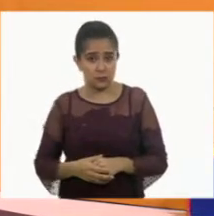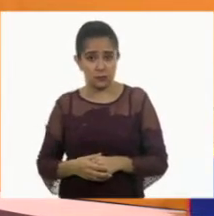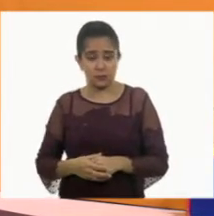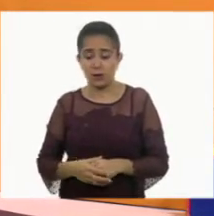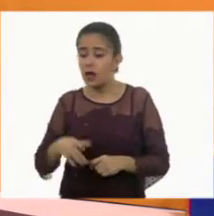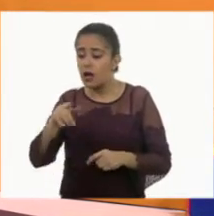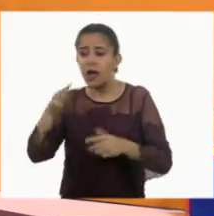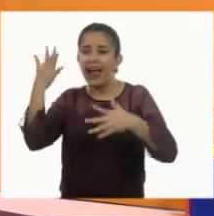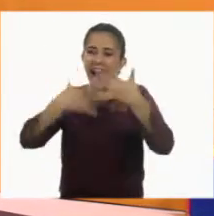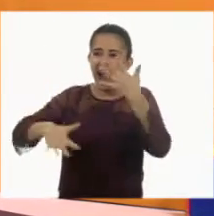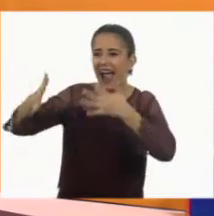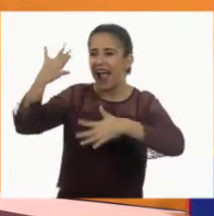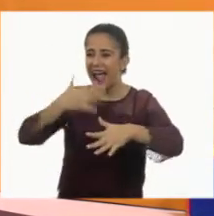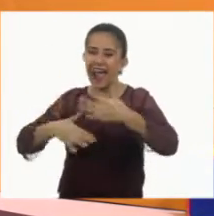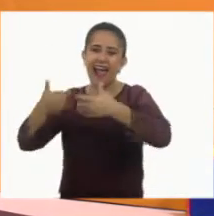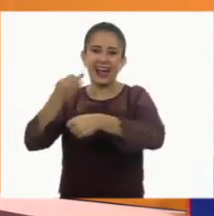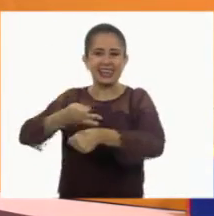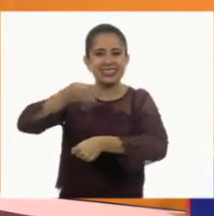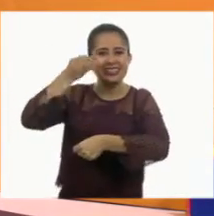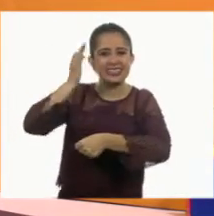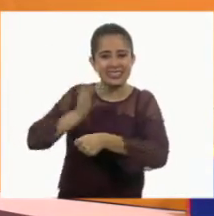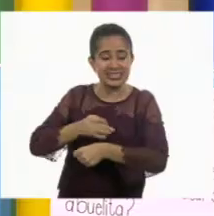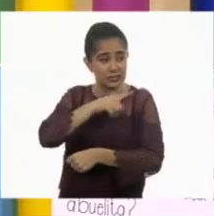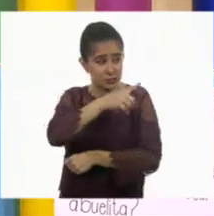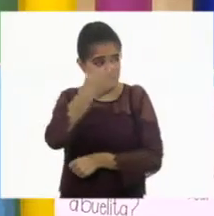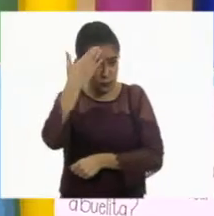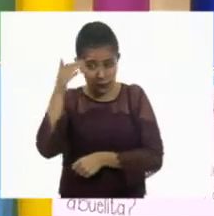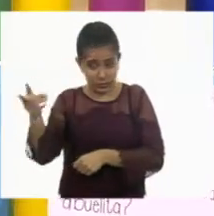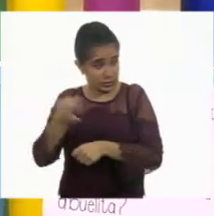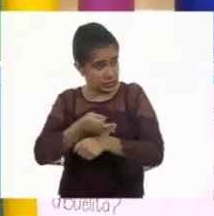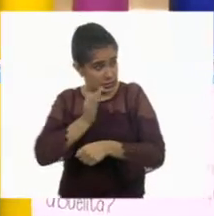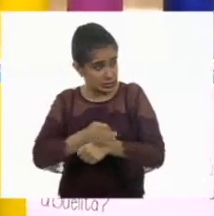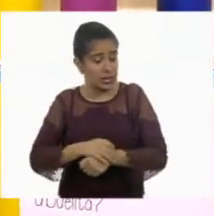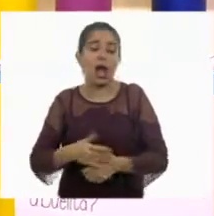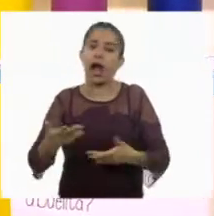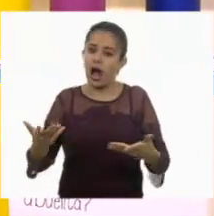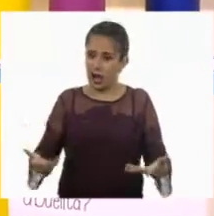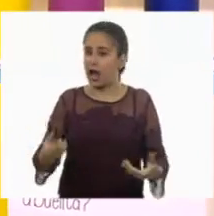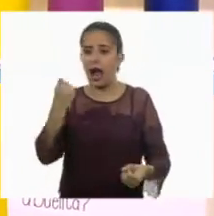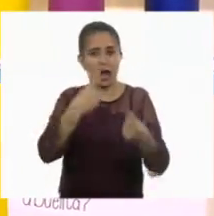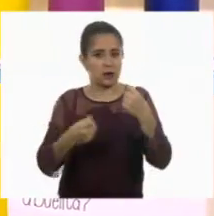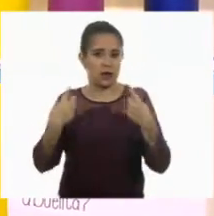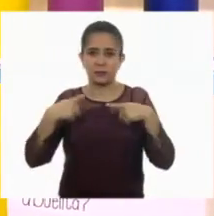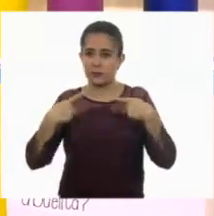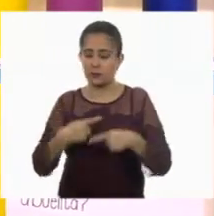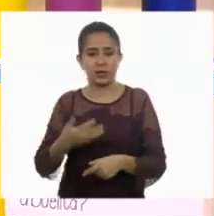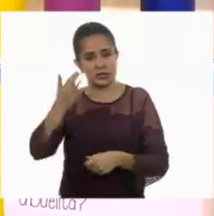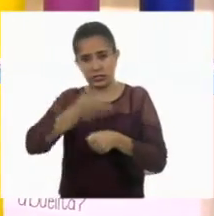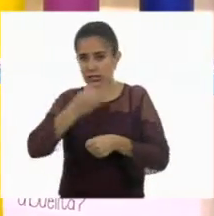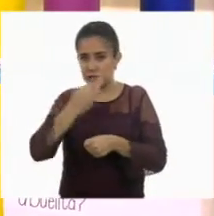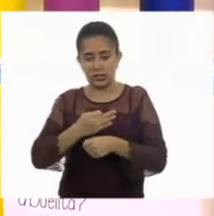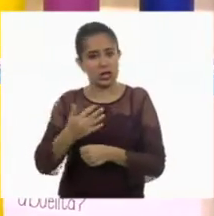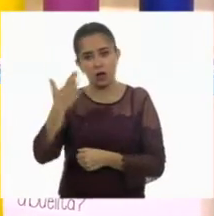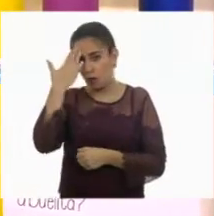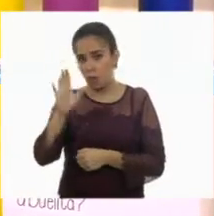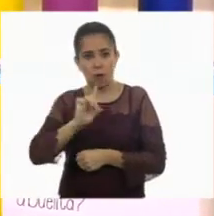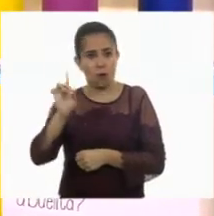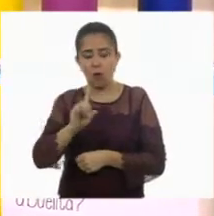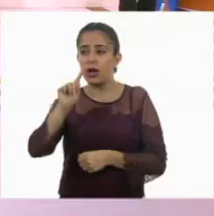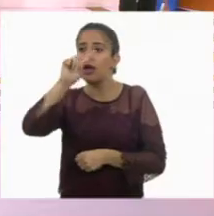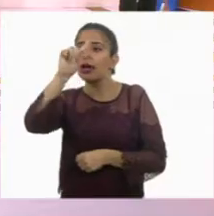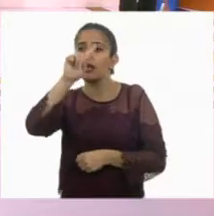los signos de interrogación, porque los conocen, ¿verdad? ¿Tú los conoces? Yo los conozco, ¿sí? Perfectamente. Más, vamos a dibujarlos. Les voy a recordar cuáles son los signos de